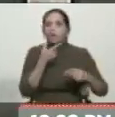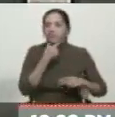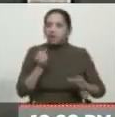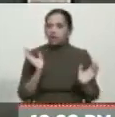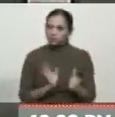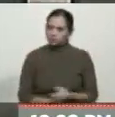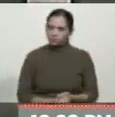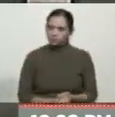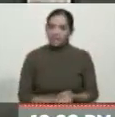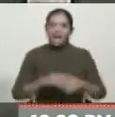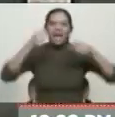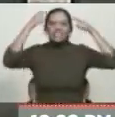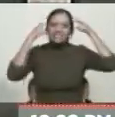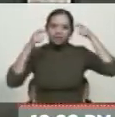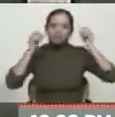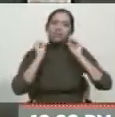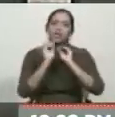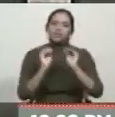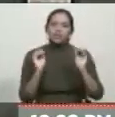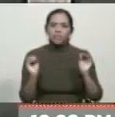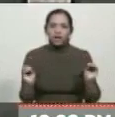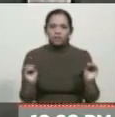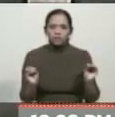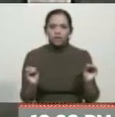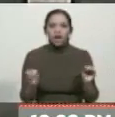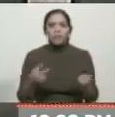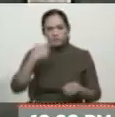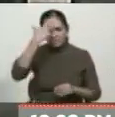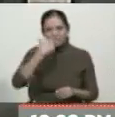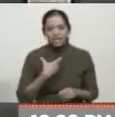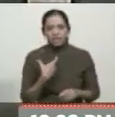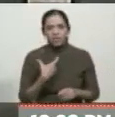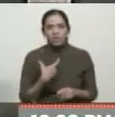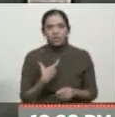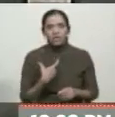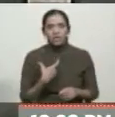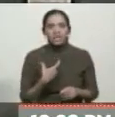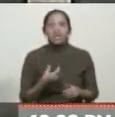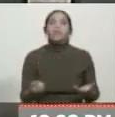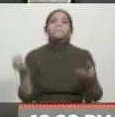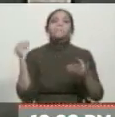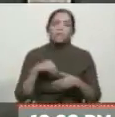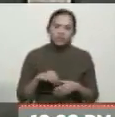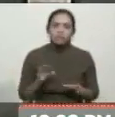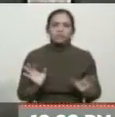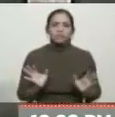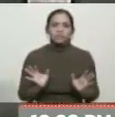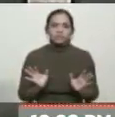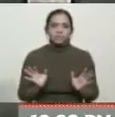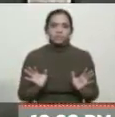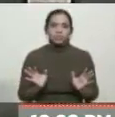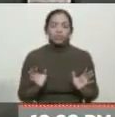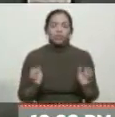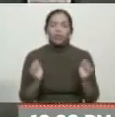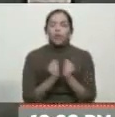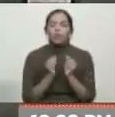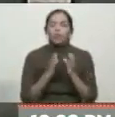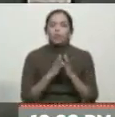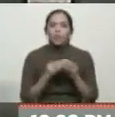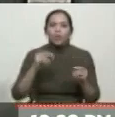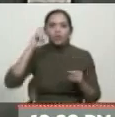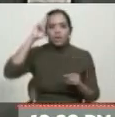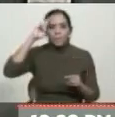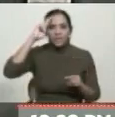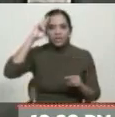Al chavismo le hago el llamado a ponernos serios en la cosa. Es más, con todo el respeto,